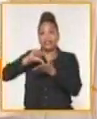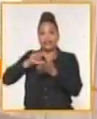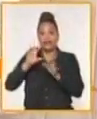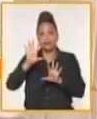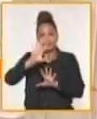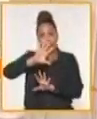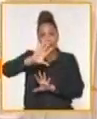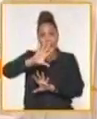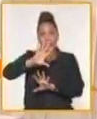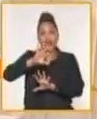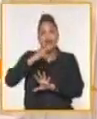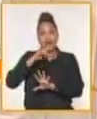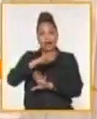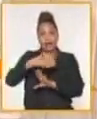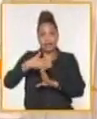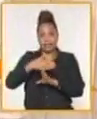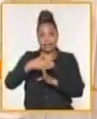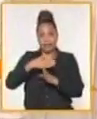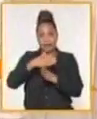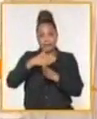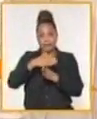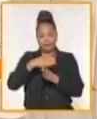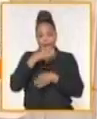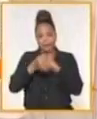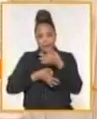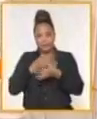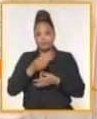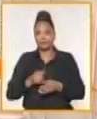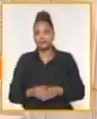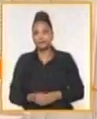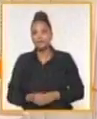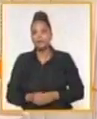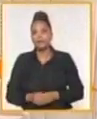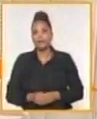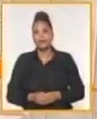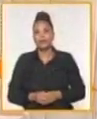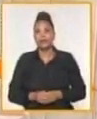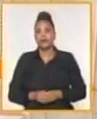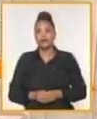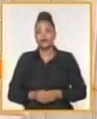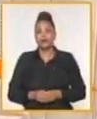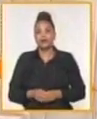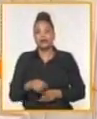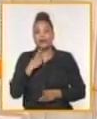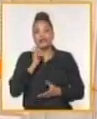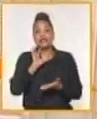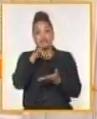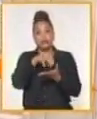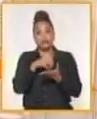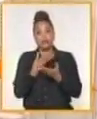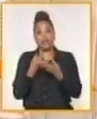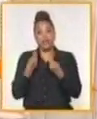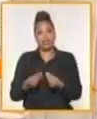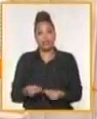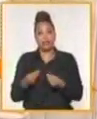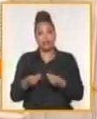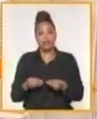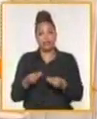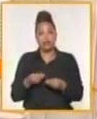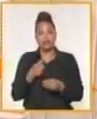Entonces, en la región decía que el eje de la resistencia se había debilitado. Sin embargo,